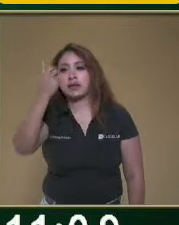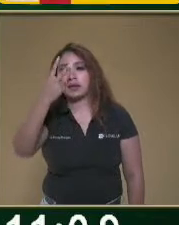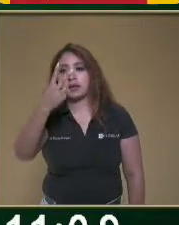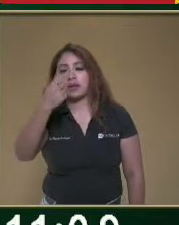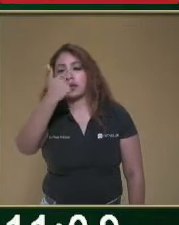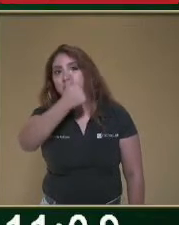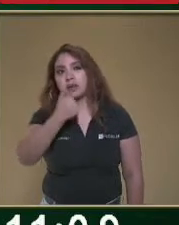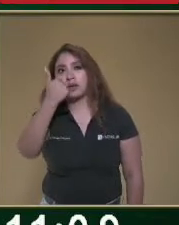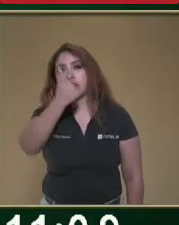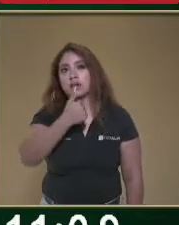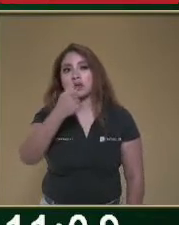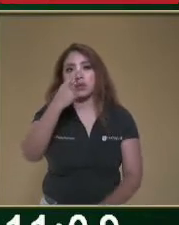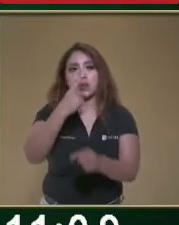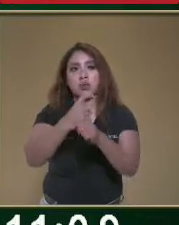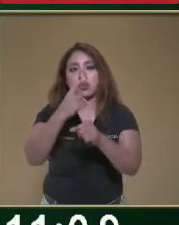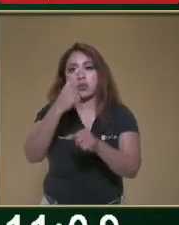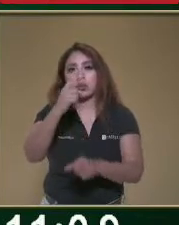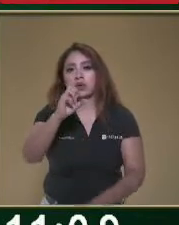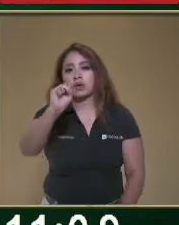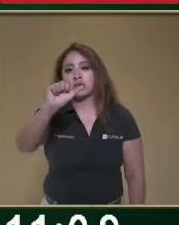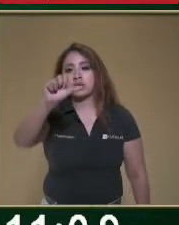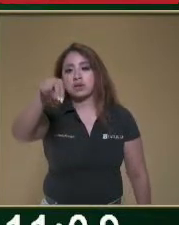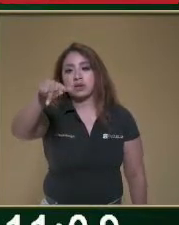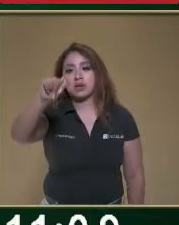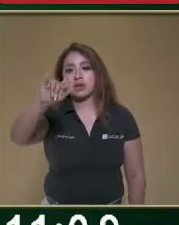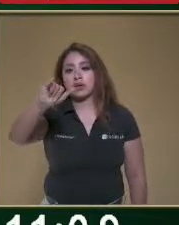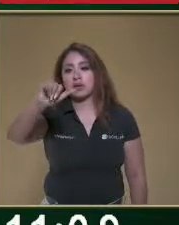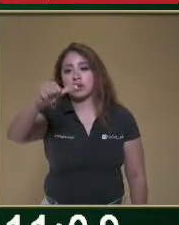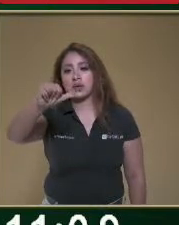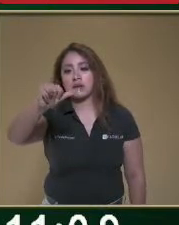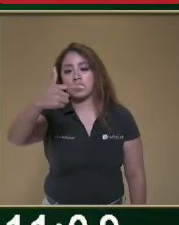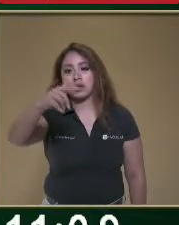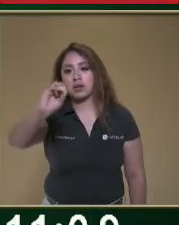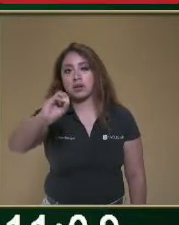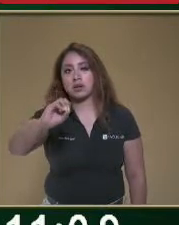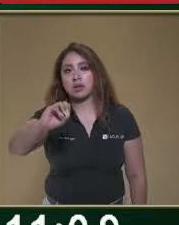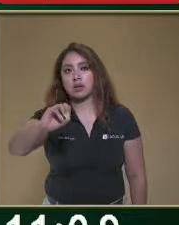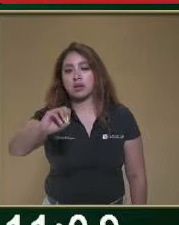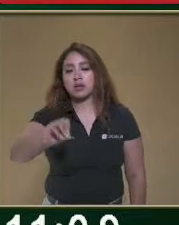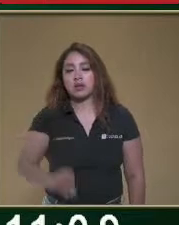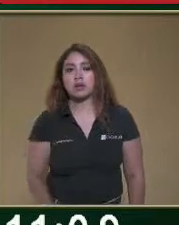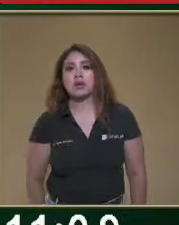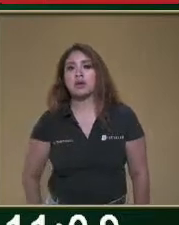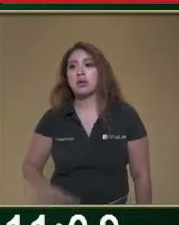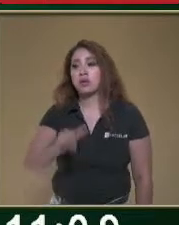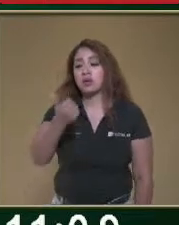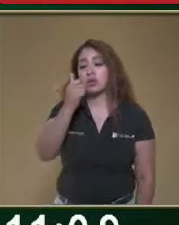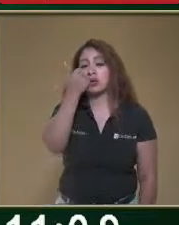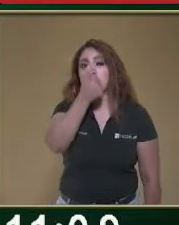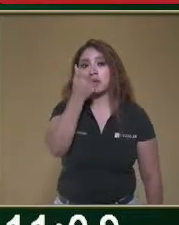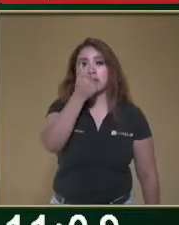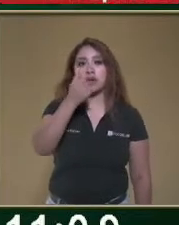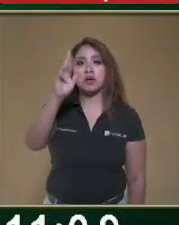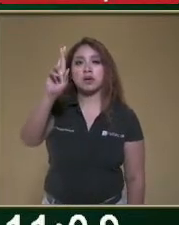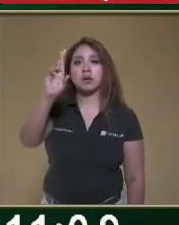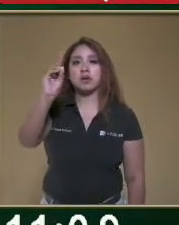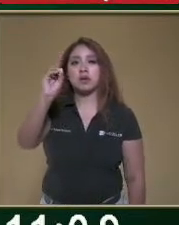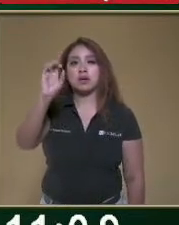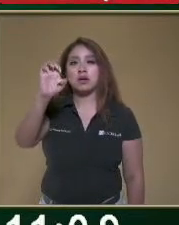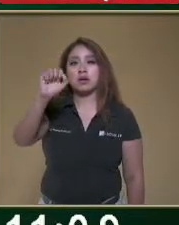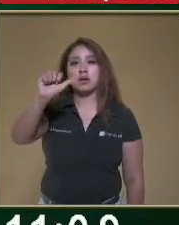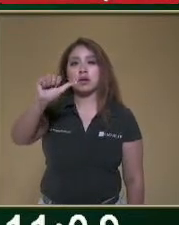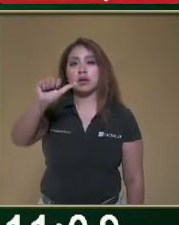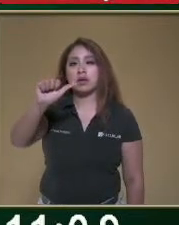se llama Santiago y la otra alumna se llama Rosa. Así es, Santiago empieza igual que